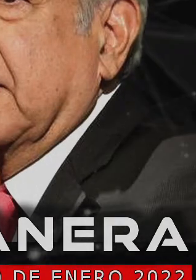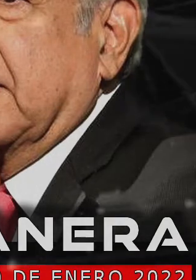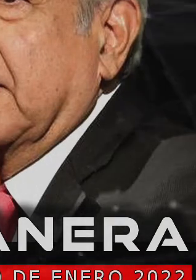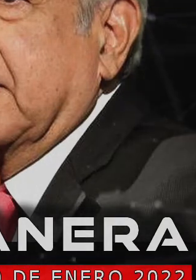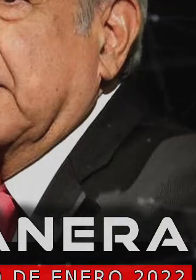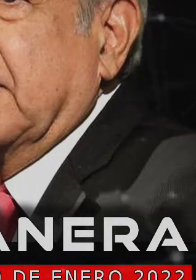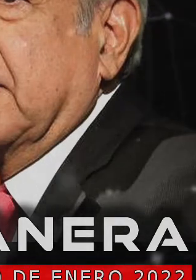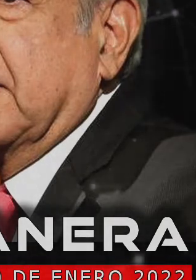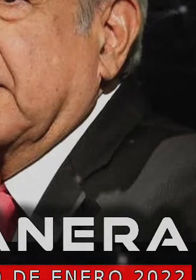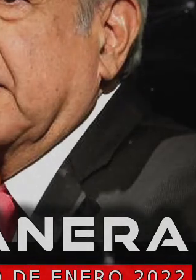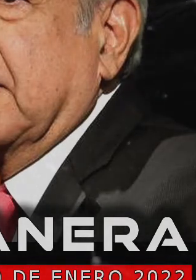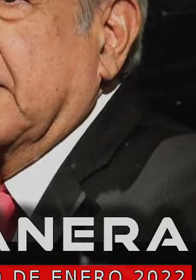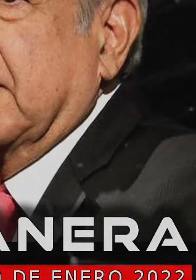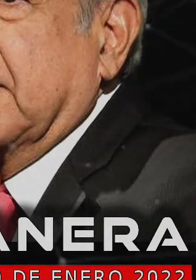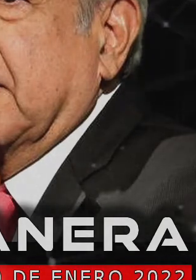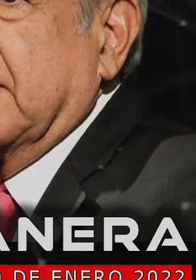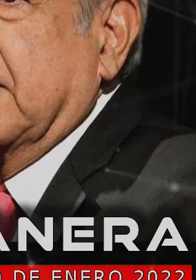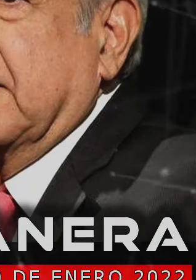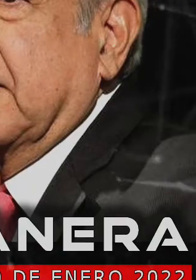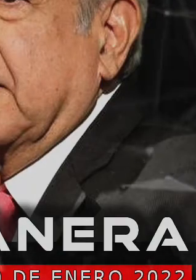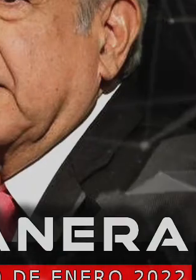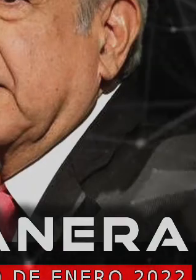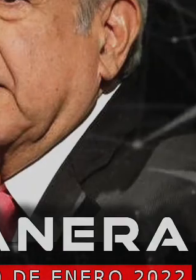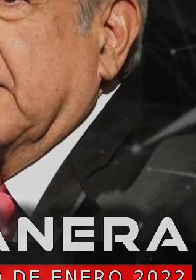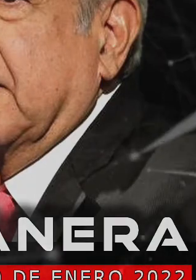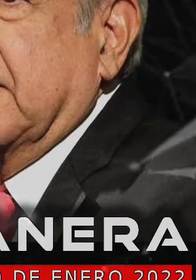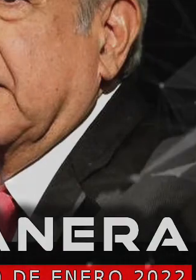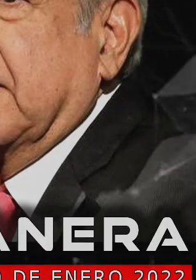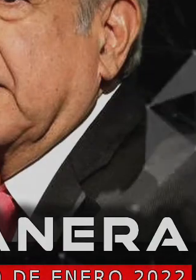El día de hoy, el presidente Andrés Manuel López Obrador.